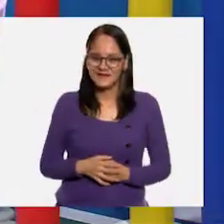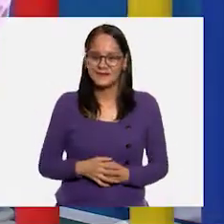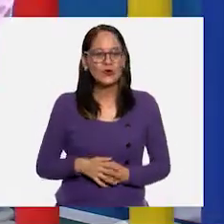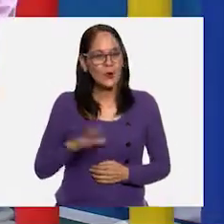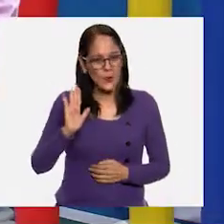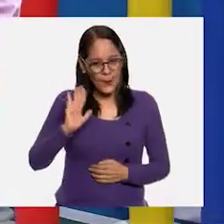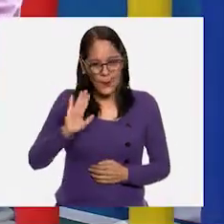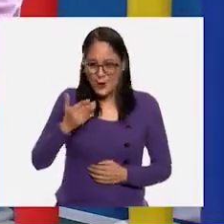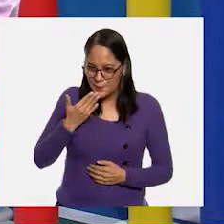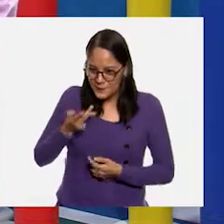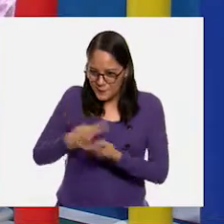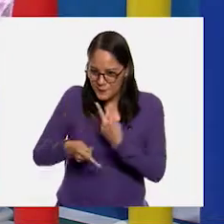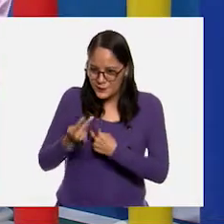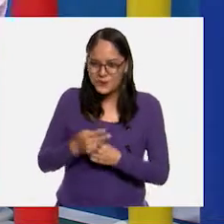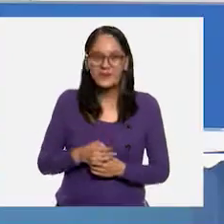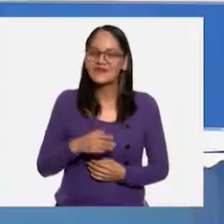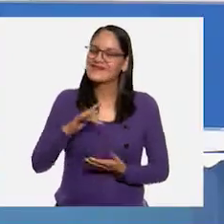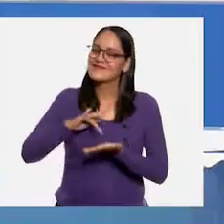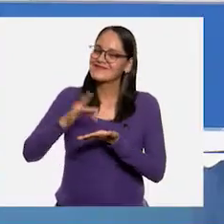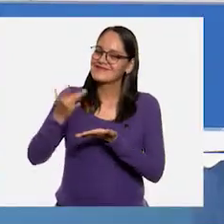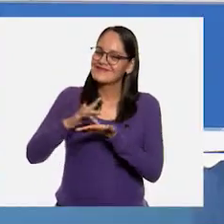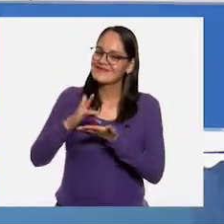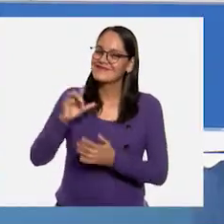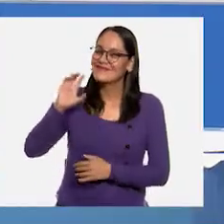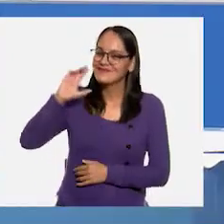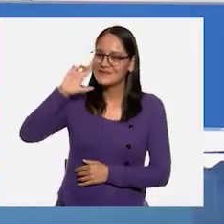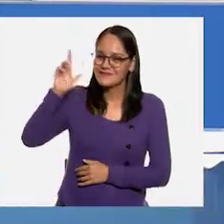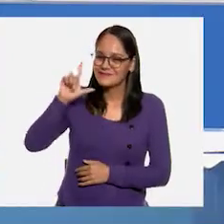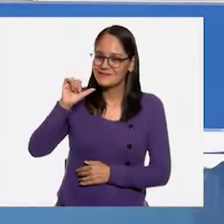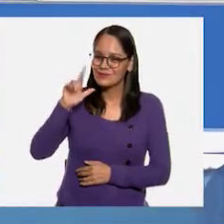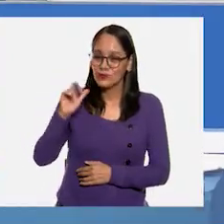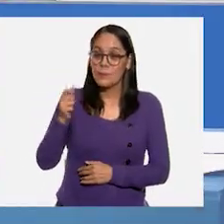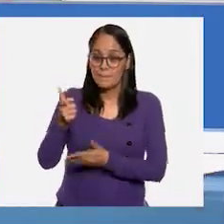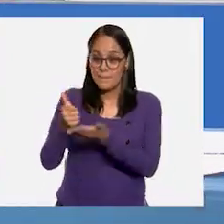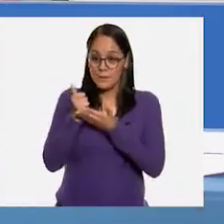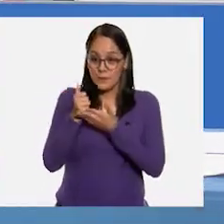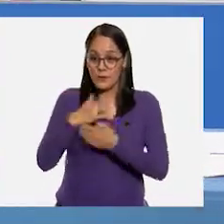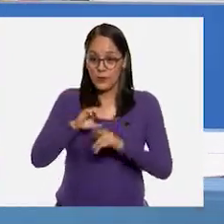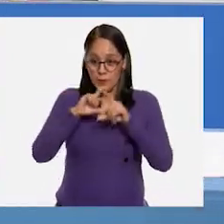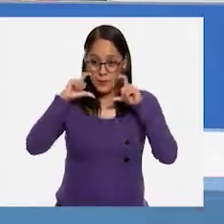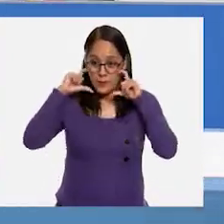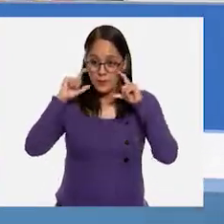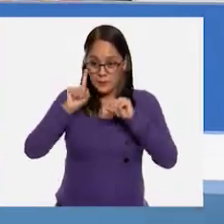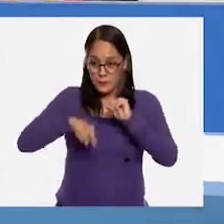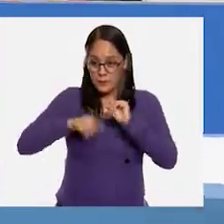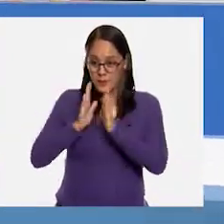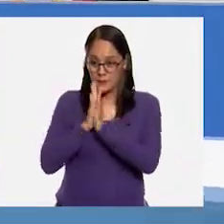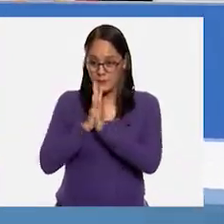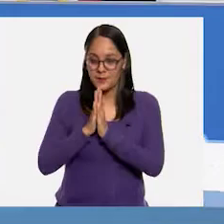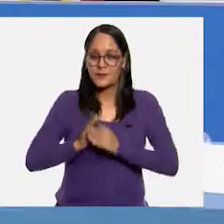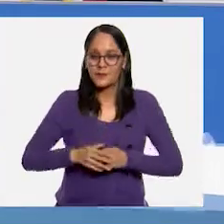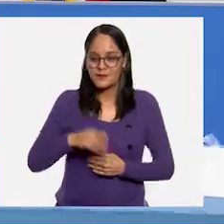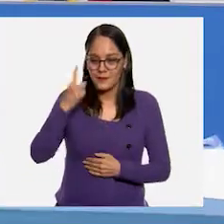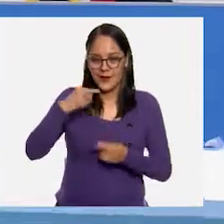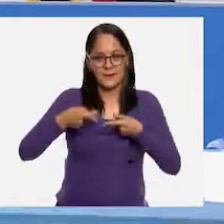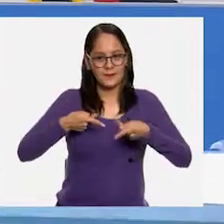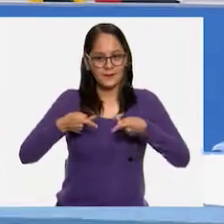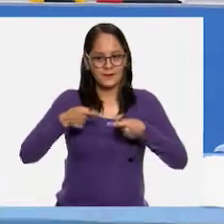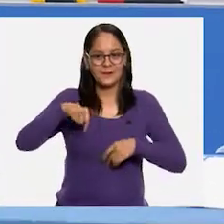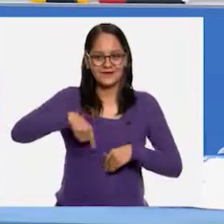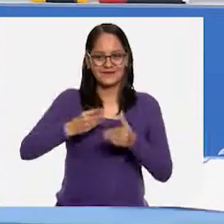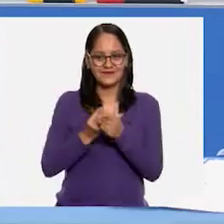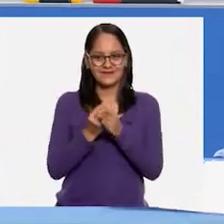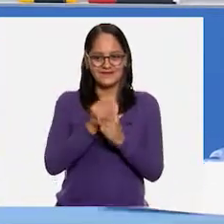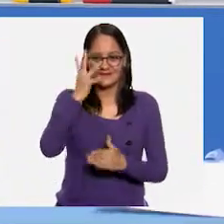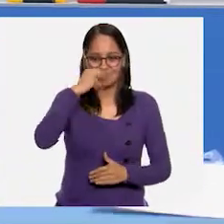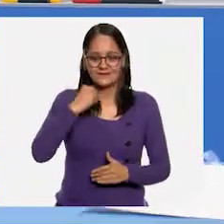Ale, bienvenida. Gracias. Hola Lari. Hola. ¿Me ayudas con mi cubrebocas? A ver. Para prepararme para esta bonita